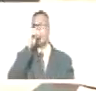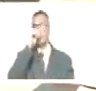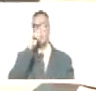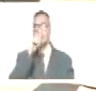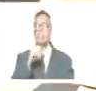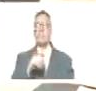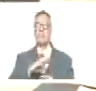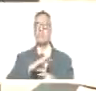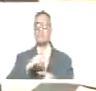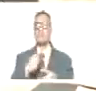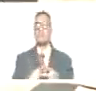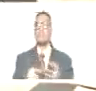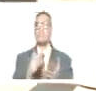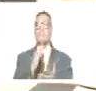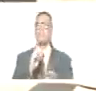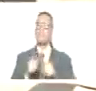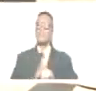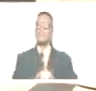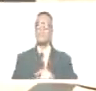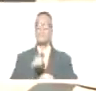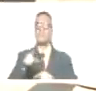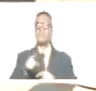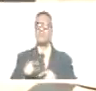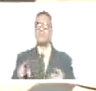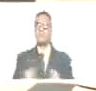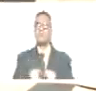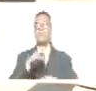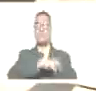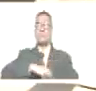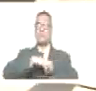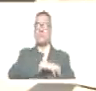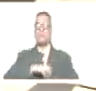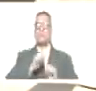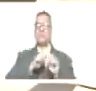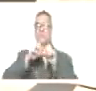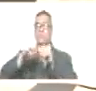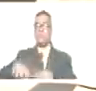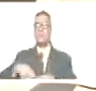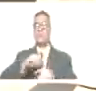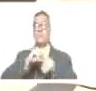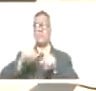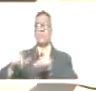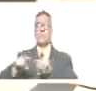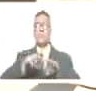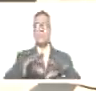Cuando pasaba cierto tiempo, como los gatos, pues, échele tierra. En esta Constitución, gracias a Hugo